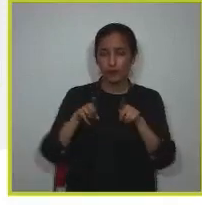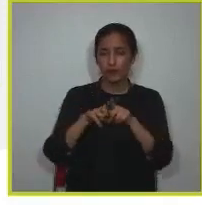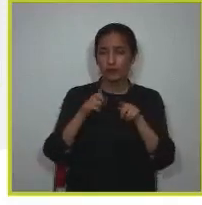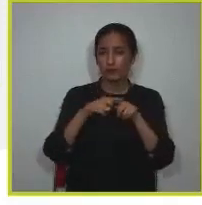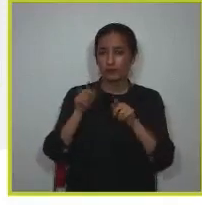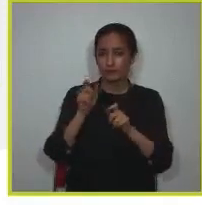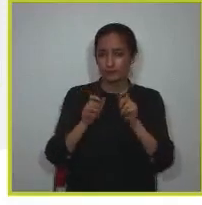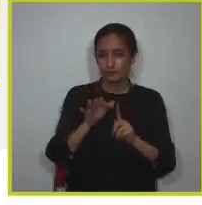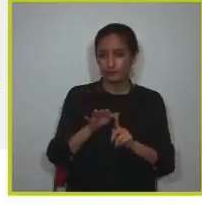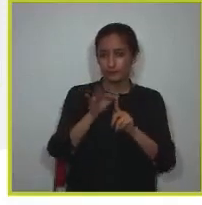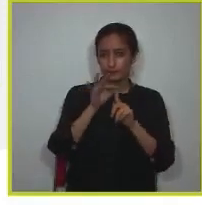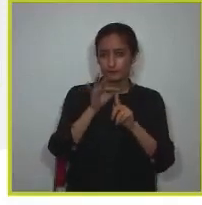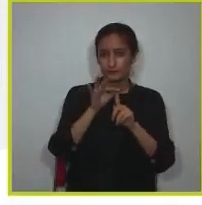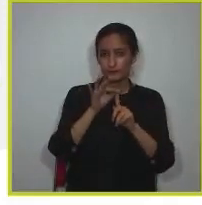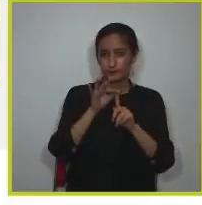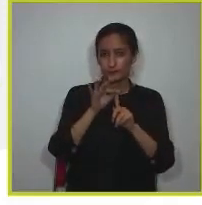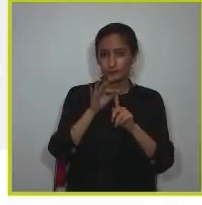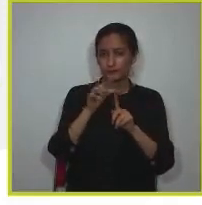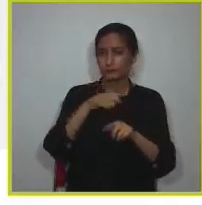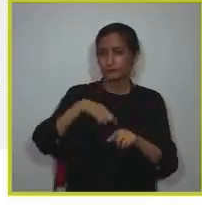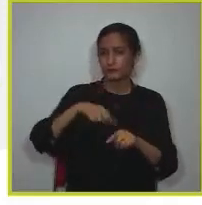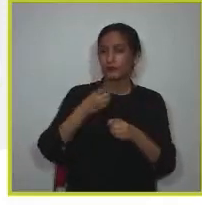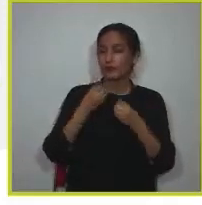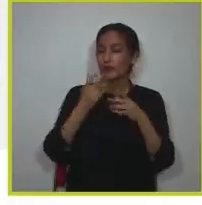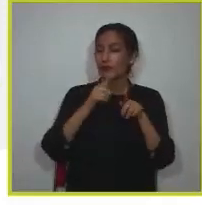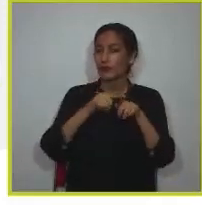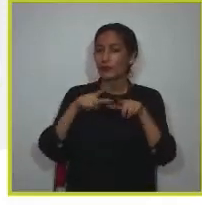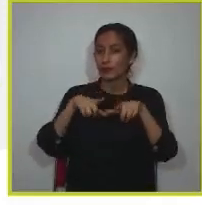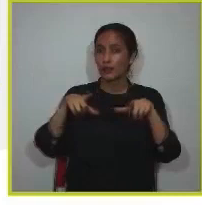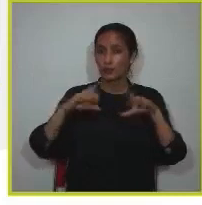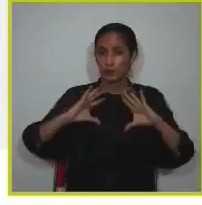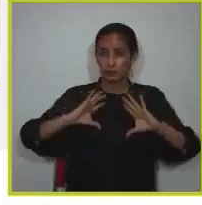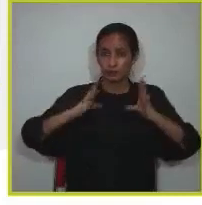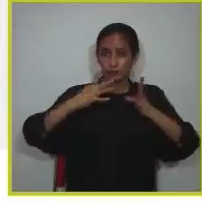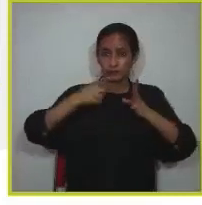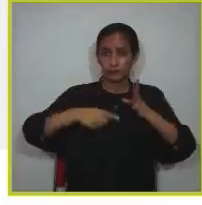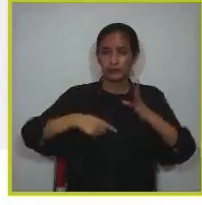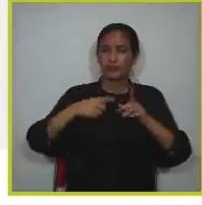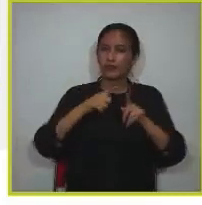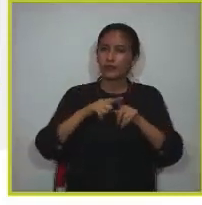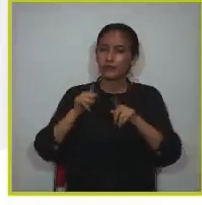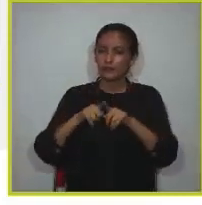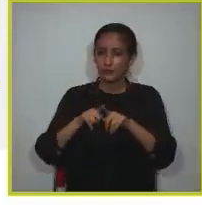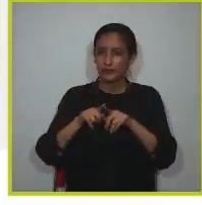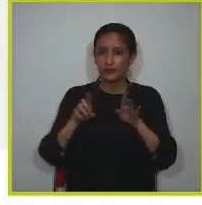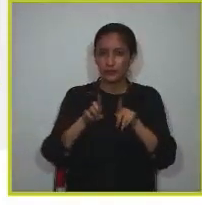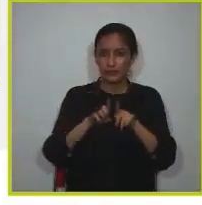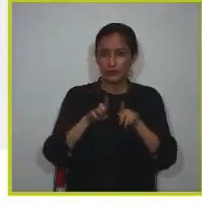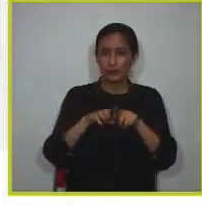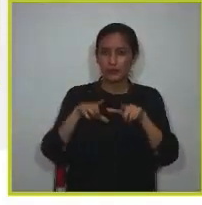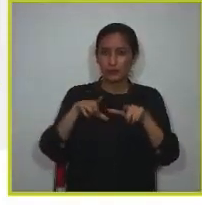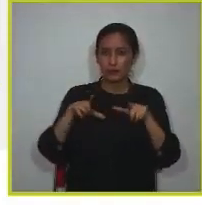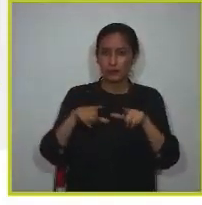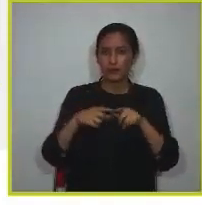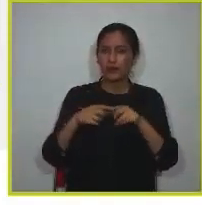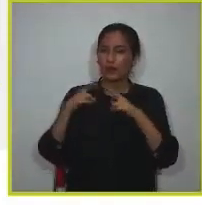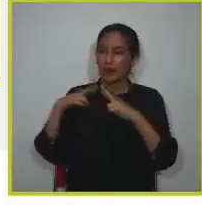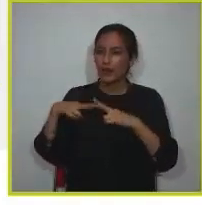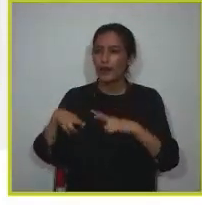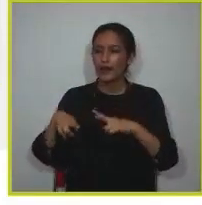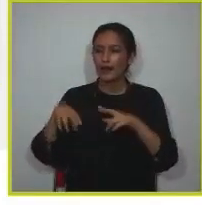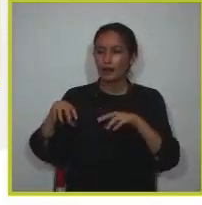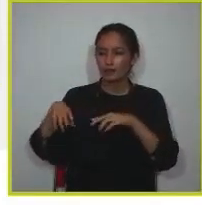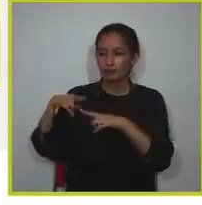estos especialistas que que vinieron de distintos lugares del mundo con un actor clave en los territorios de las cuencas del tigre